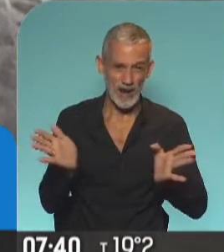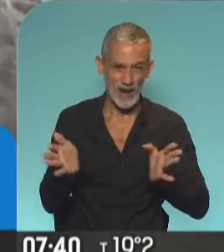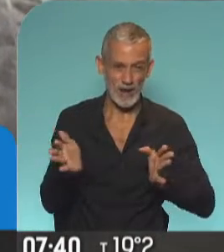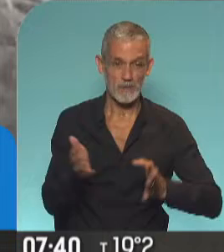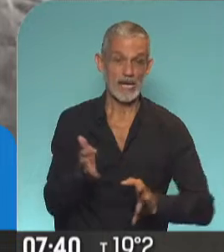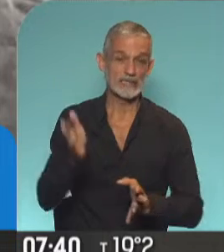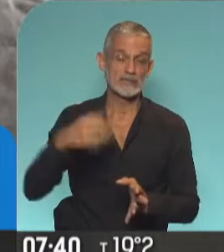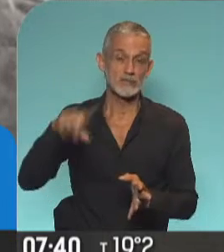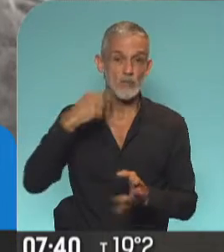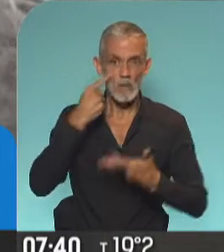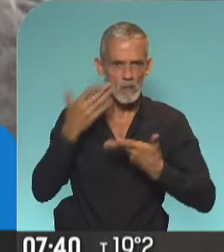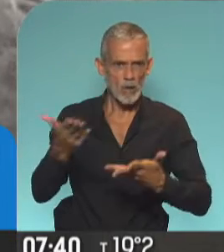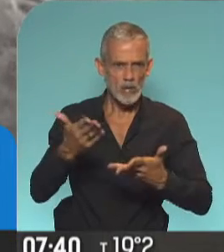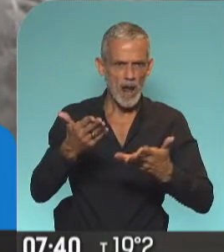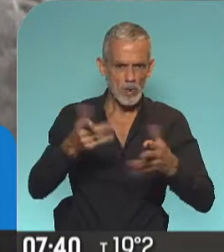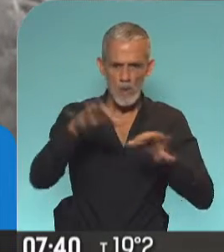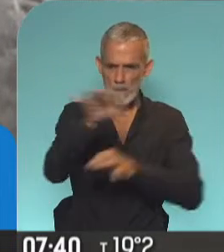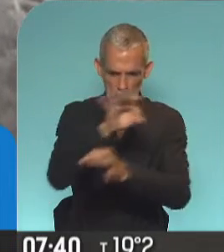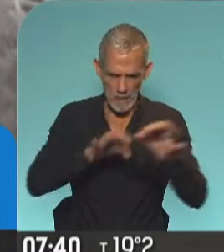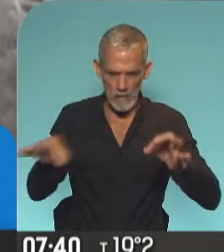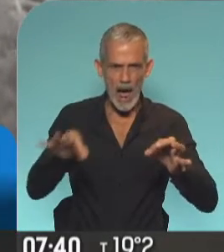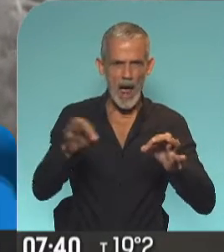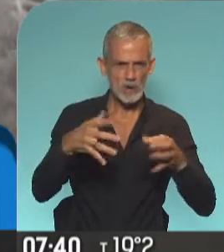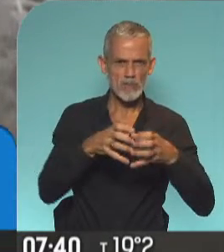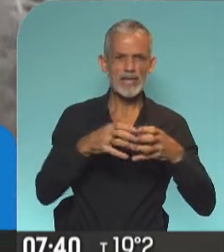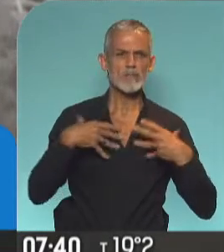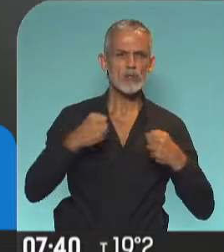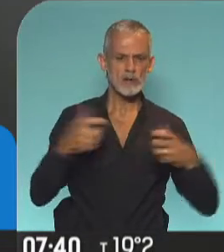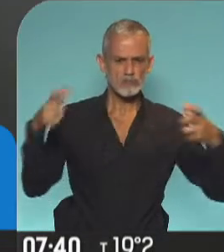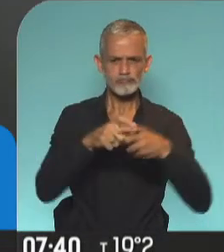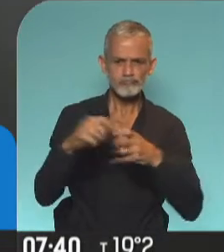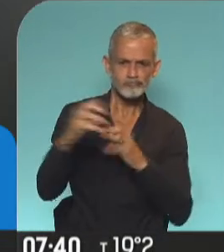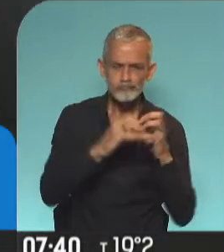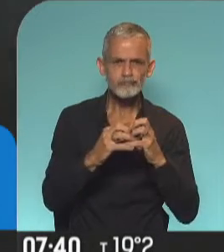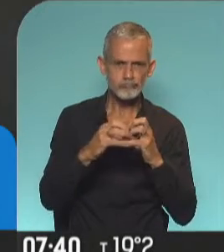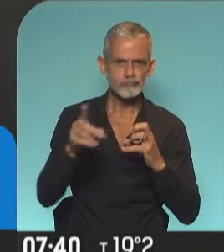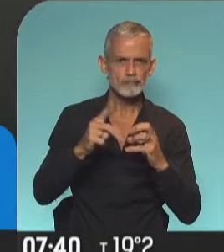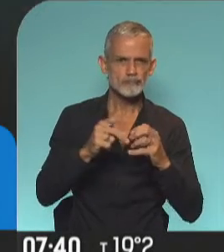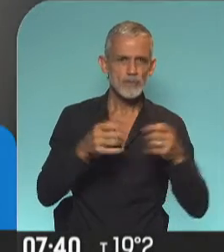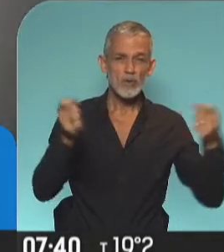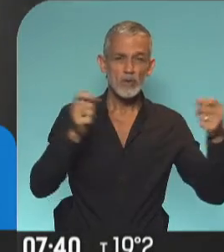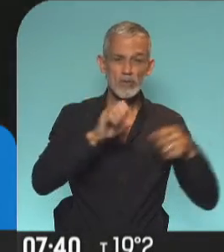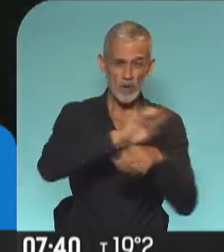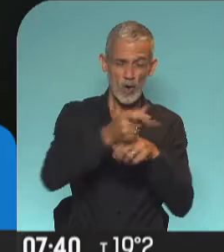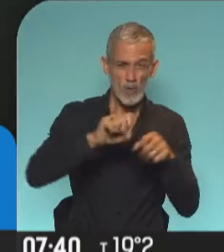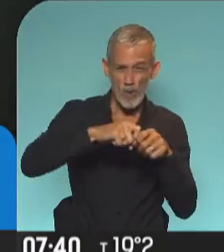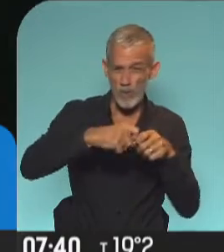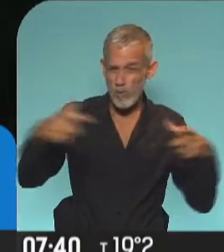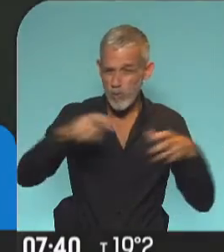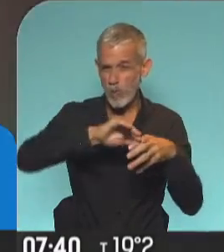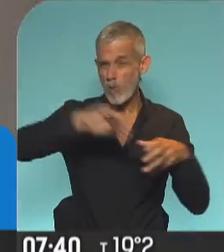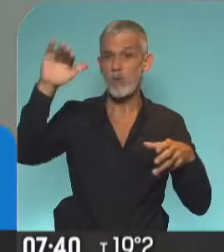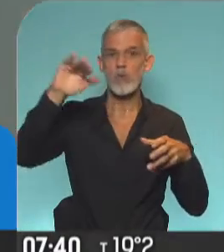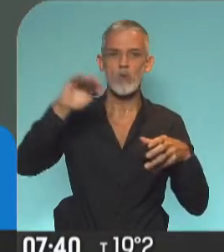y nos mostraron planos, los equipos de salud estuvimos reunidos, ellos tuvieron un pico después de la fiesta, como en todo el